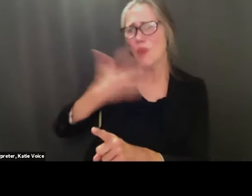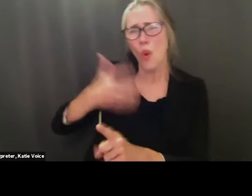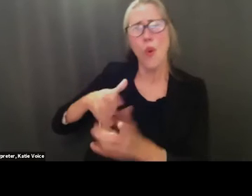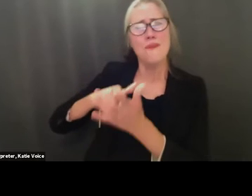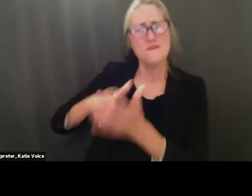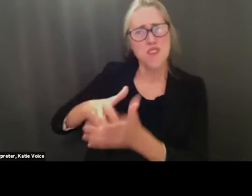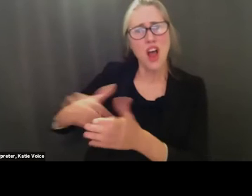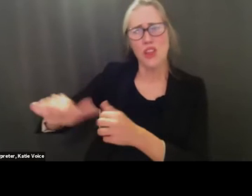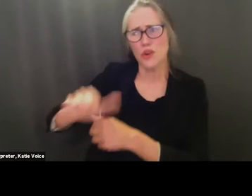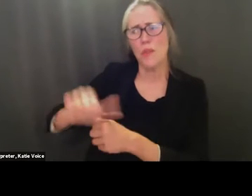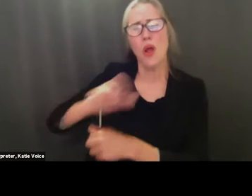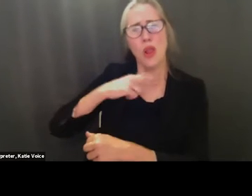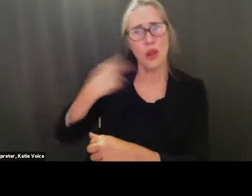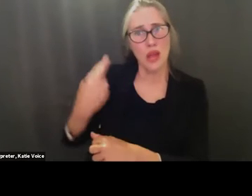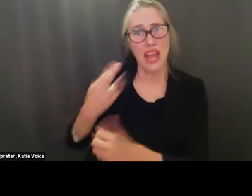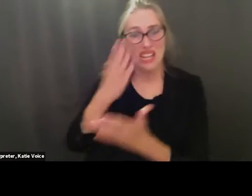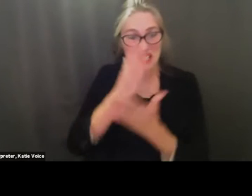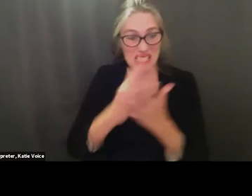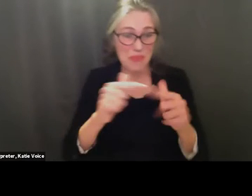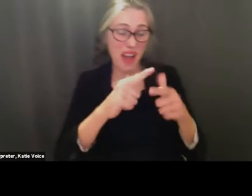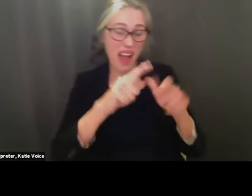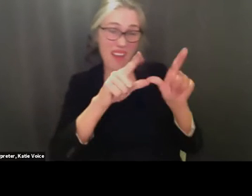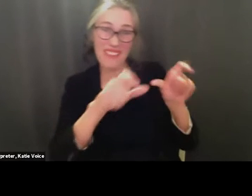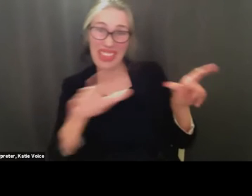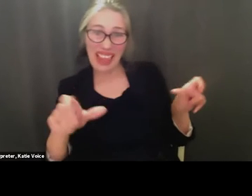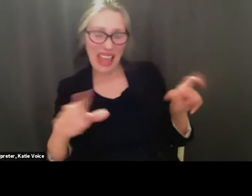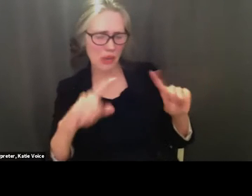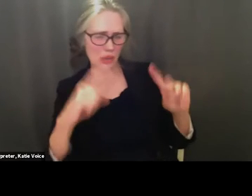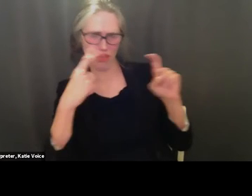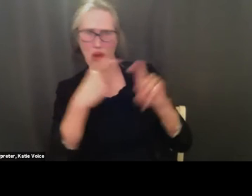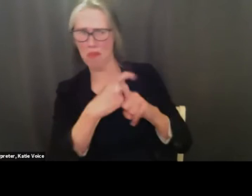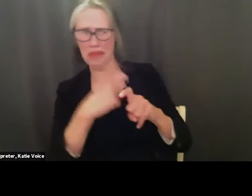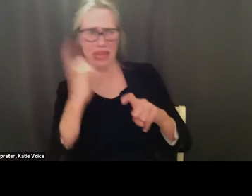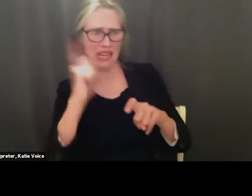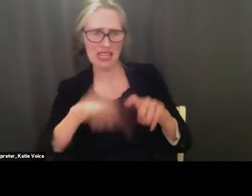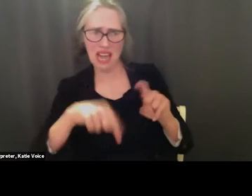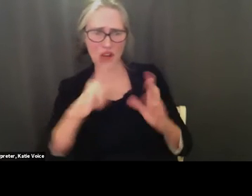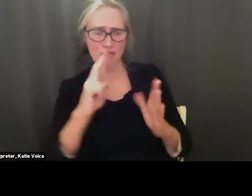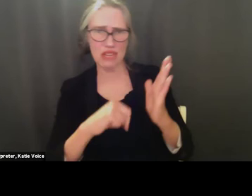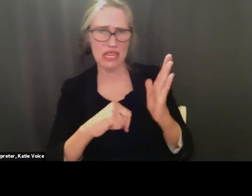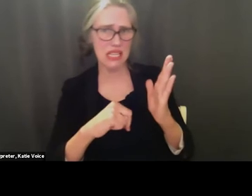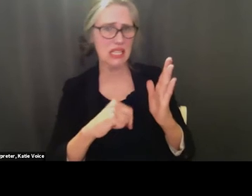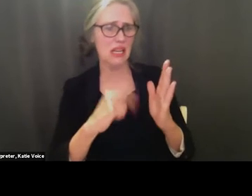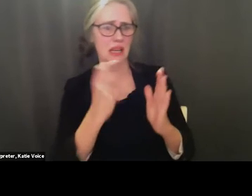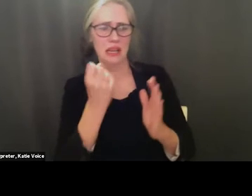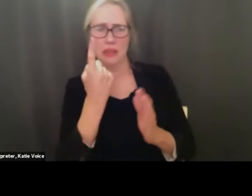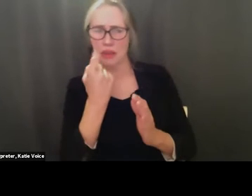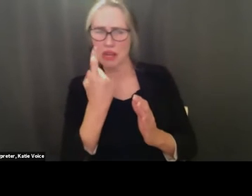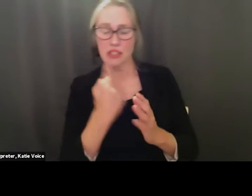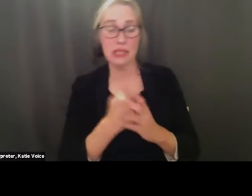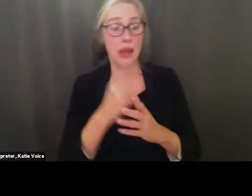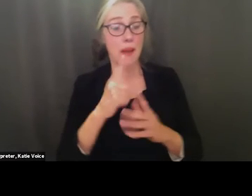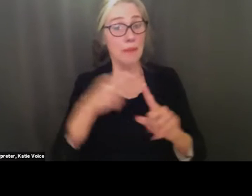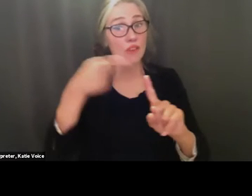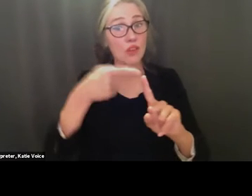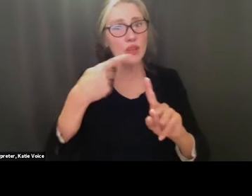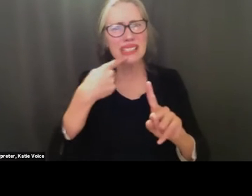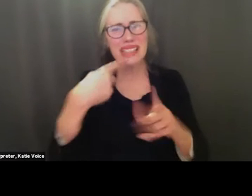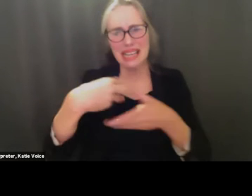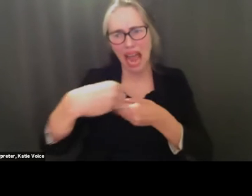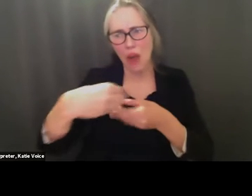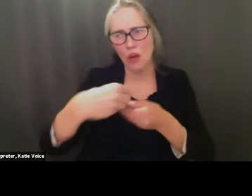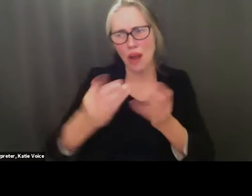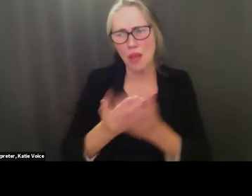vulnerables. Y el lenguaje de esa aplicación es un poco difícil de entender. La primera meta dice